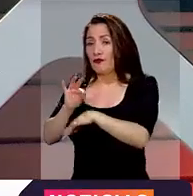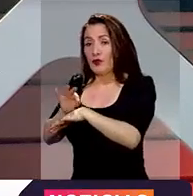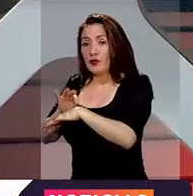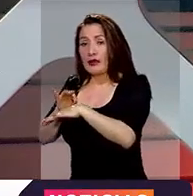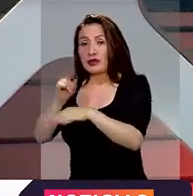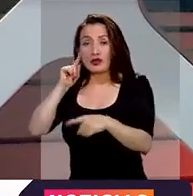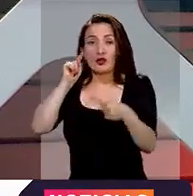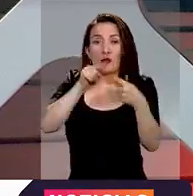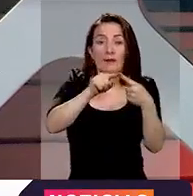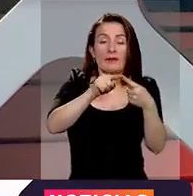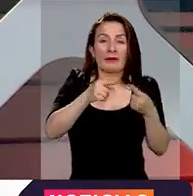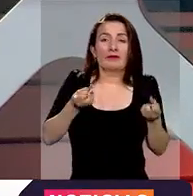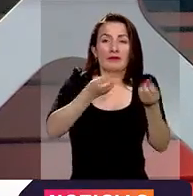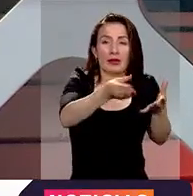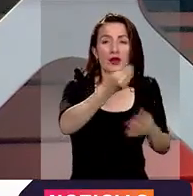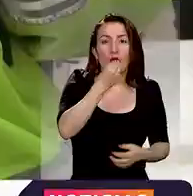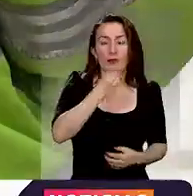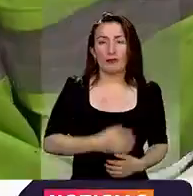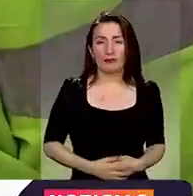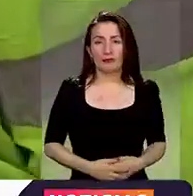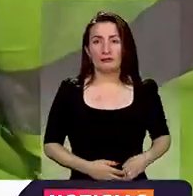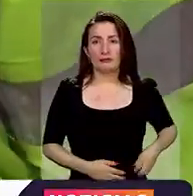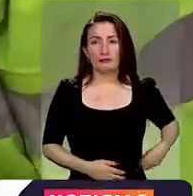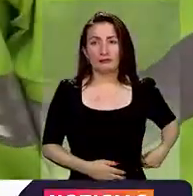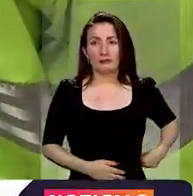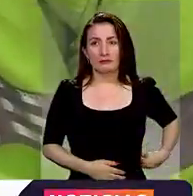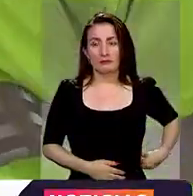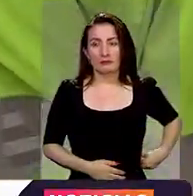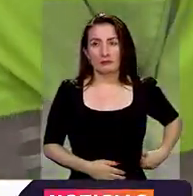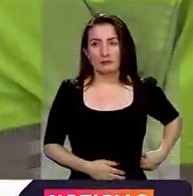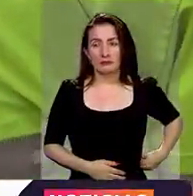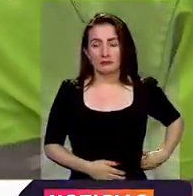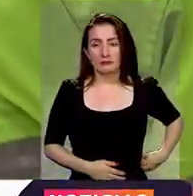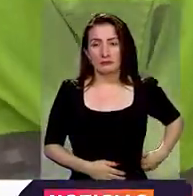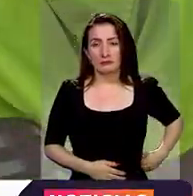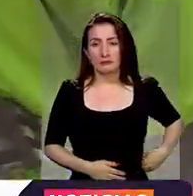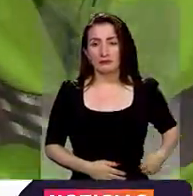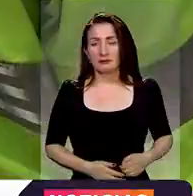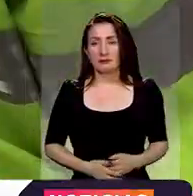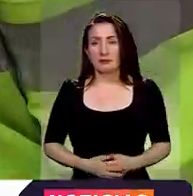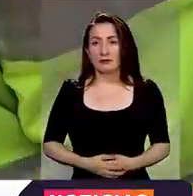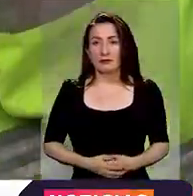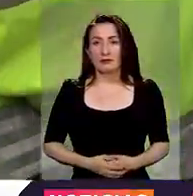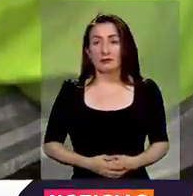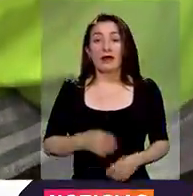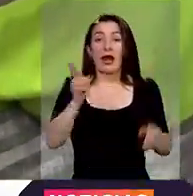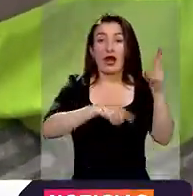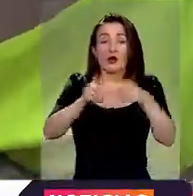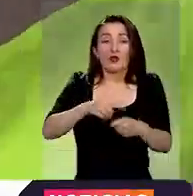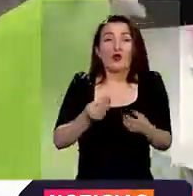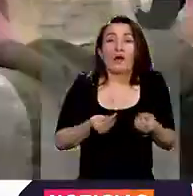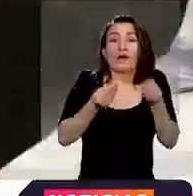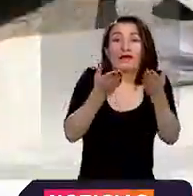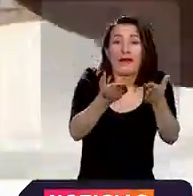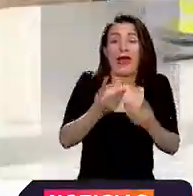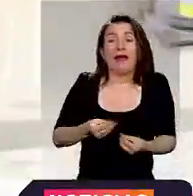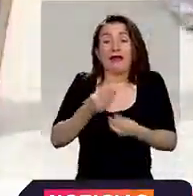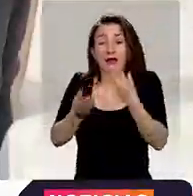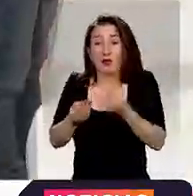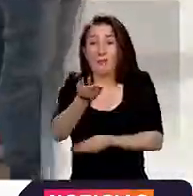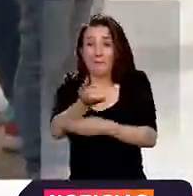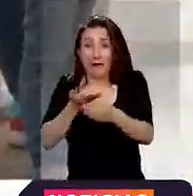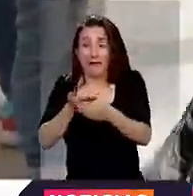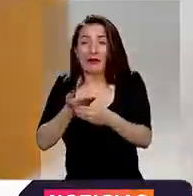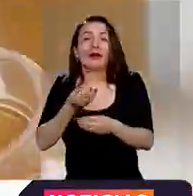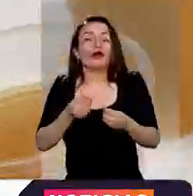ciudad decidió llevarles alimento. Bajo la filosofía de pedir para dar, esta fundación decidió realizar una